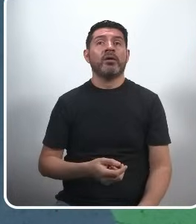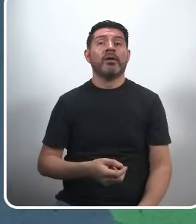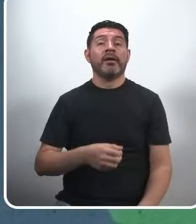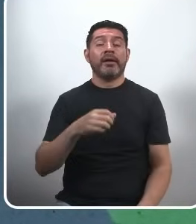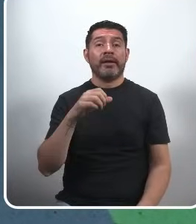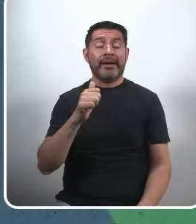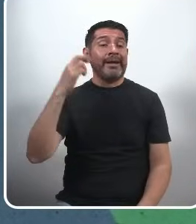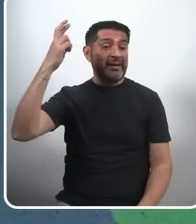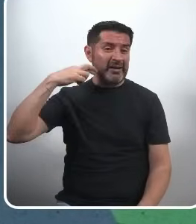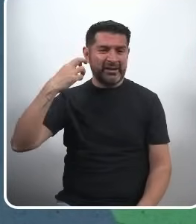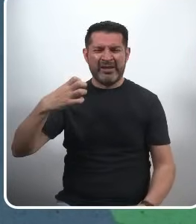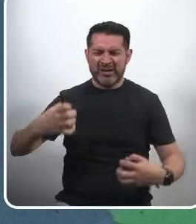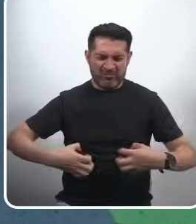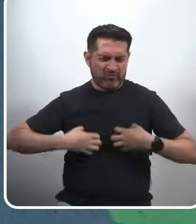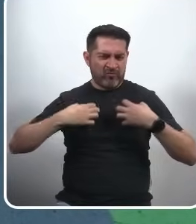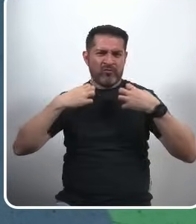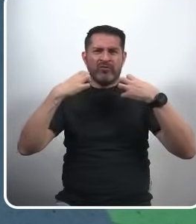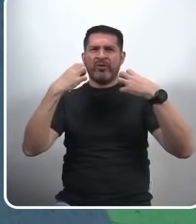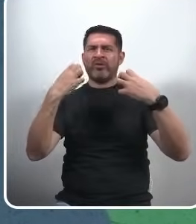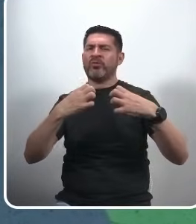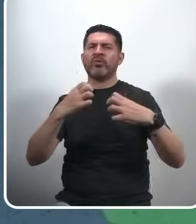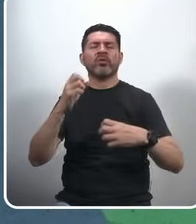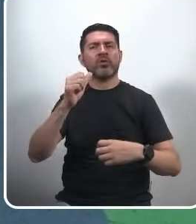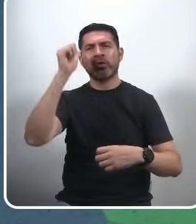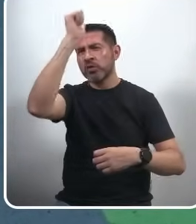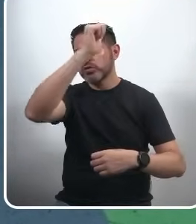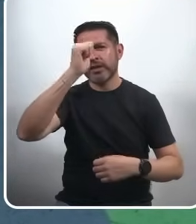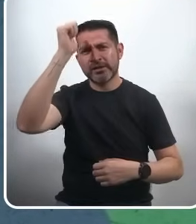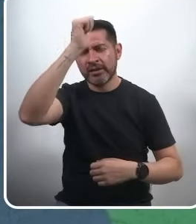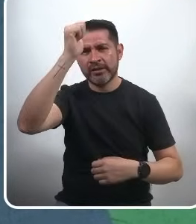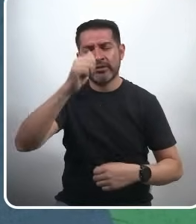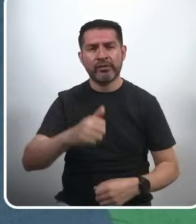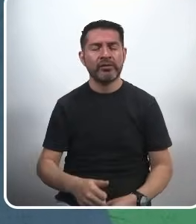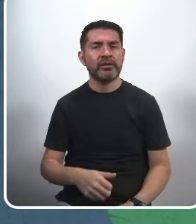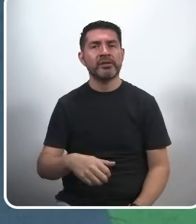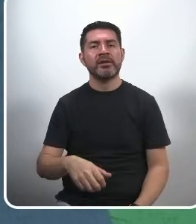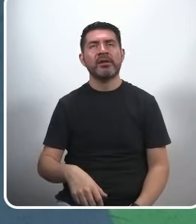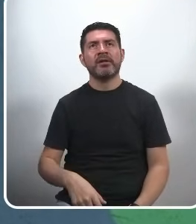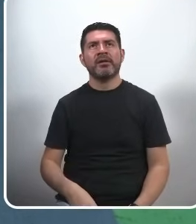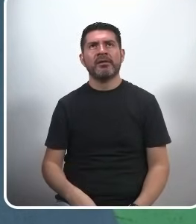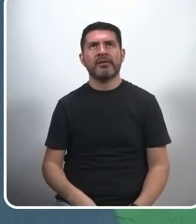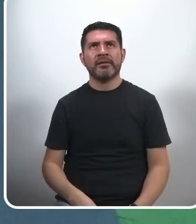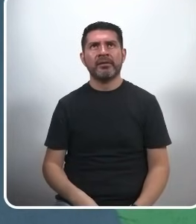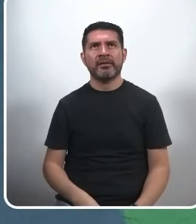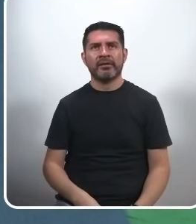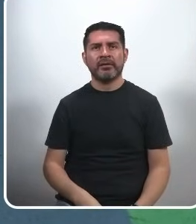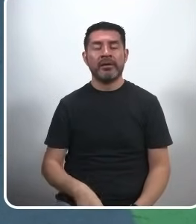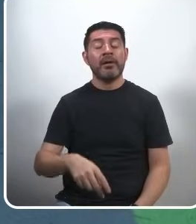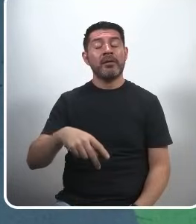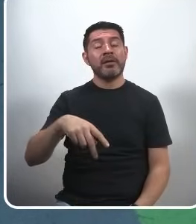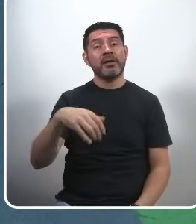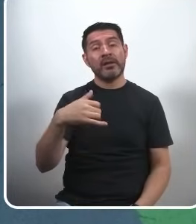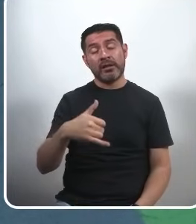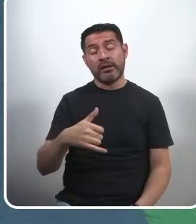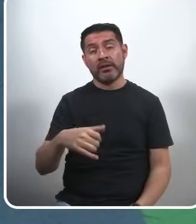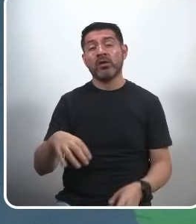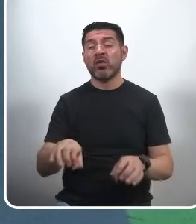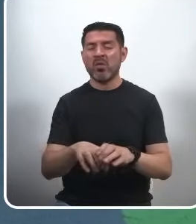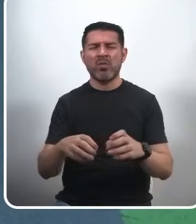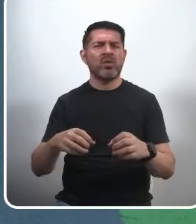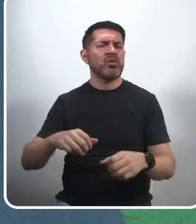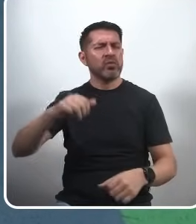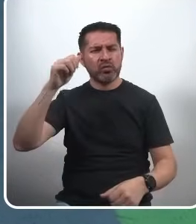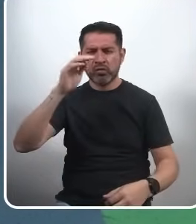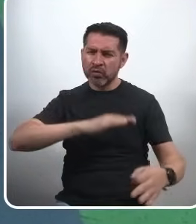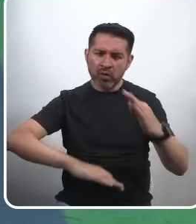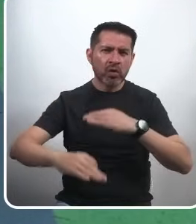sacerdotes y permaneció enojado. Y como permaneció enojado, le brotó lepra. Lepra.